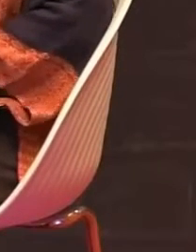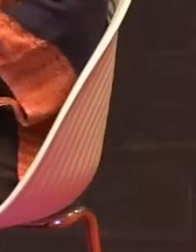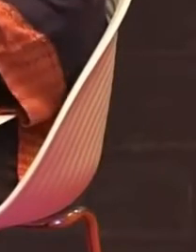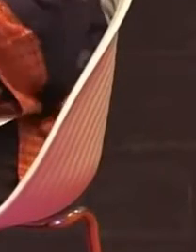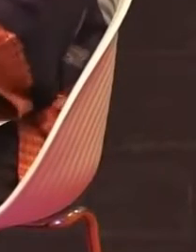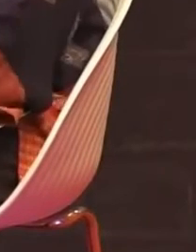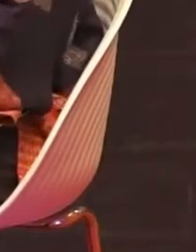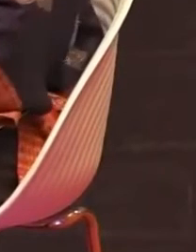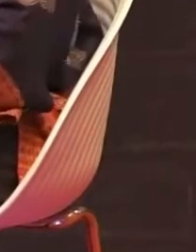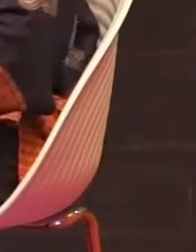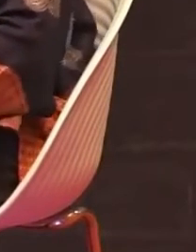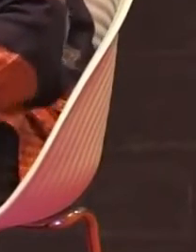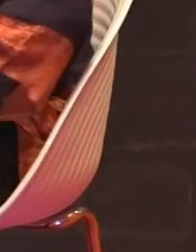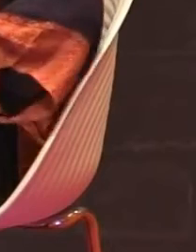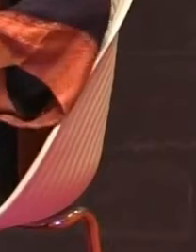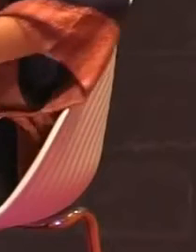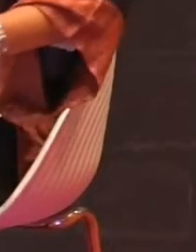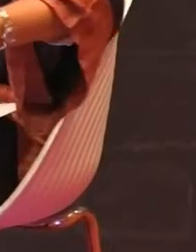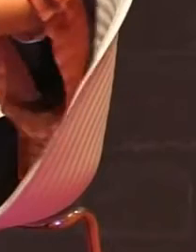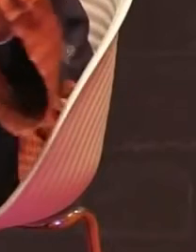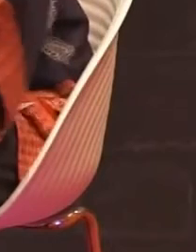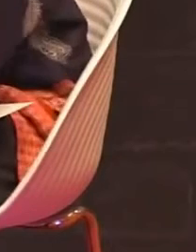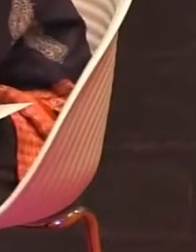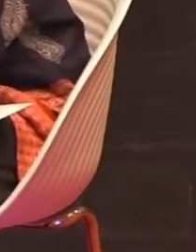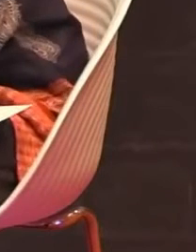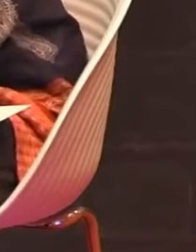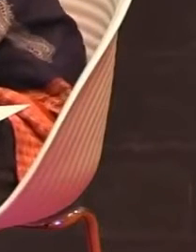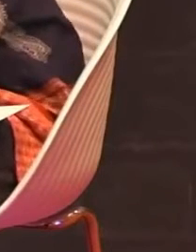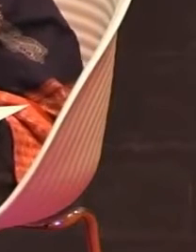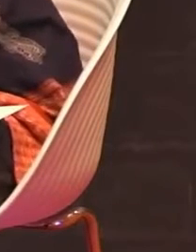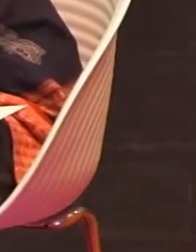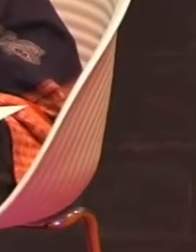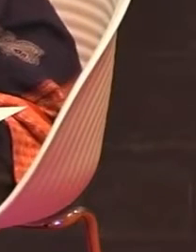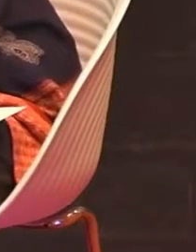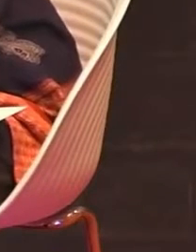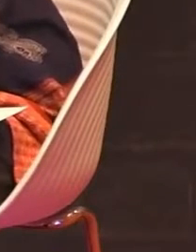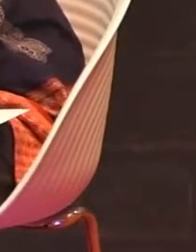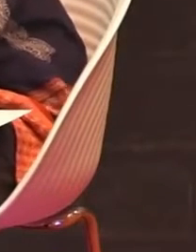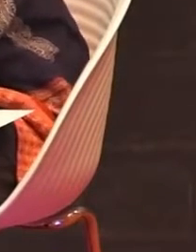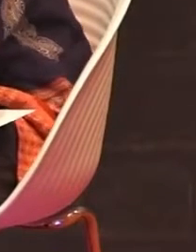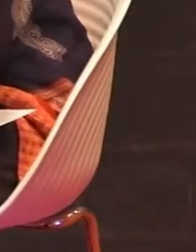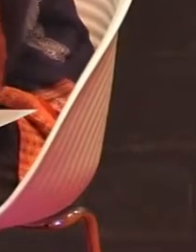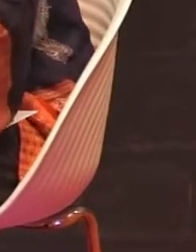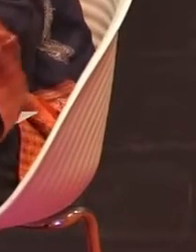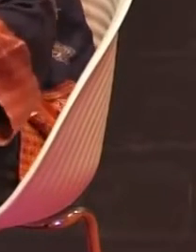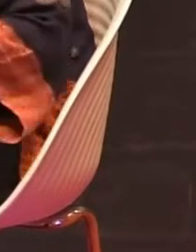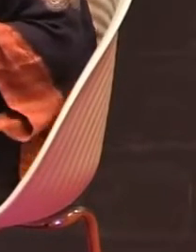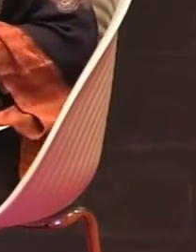Gracias.